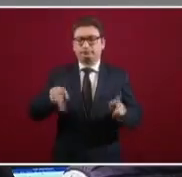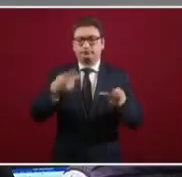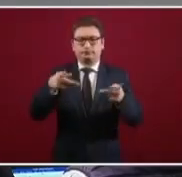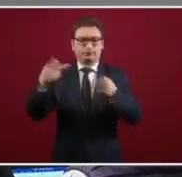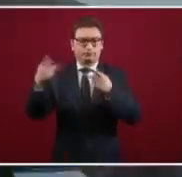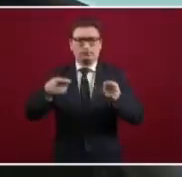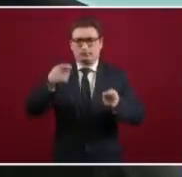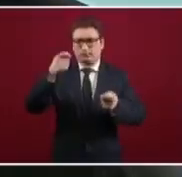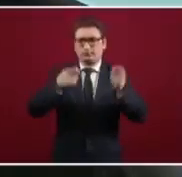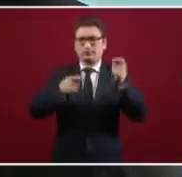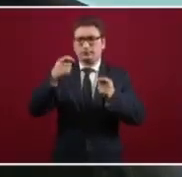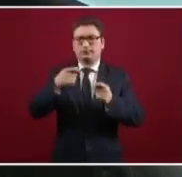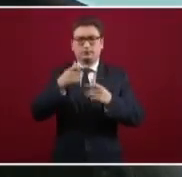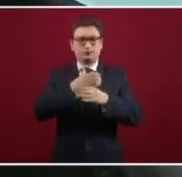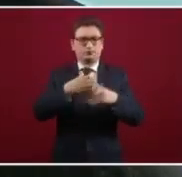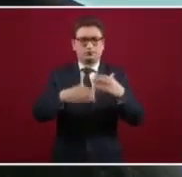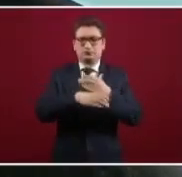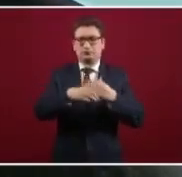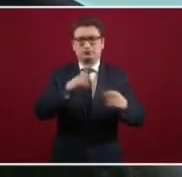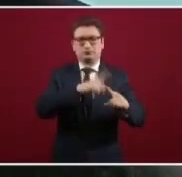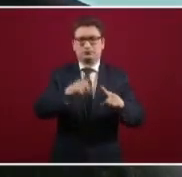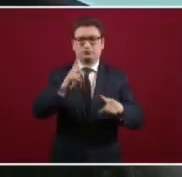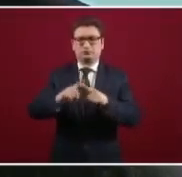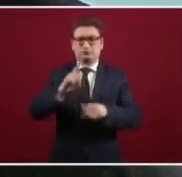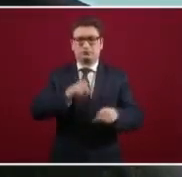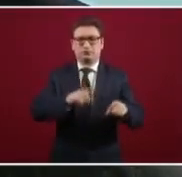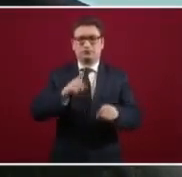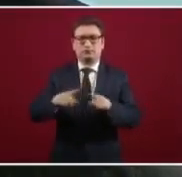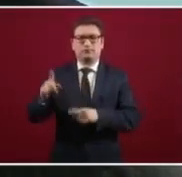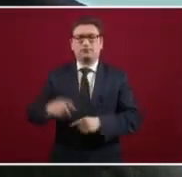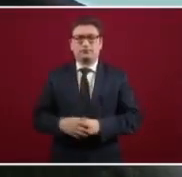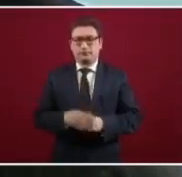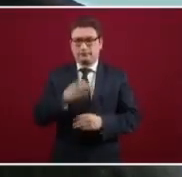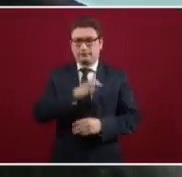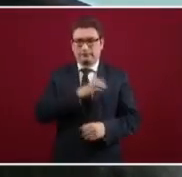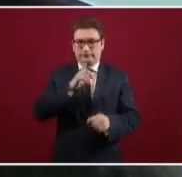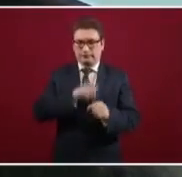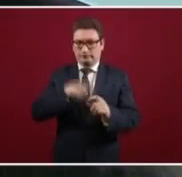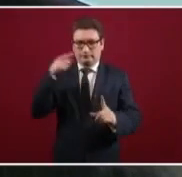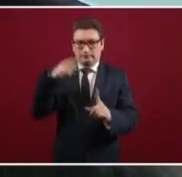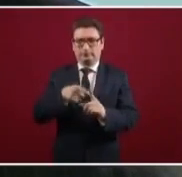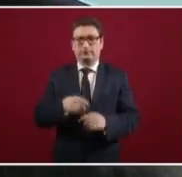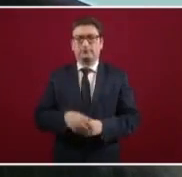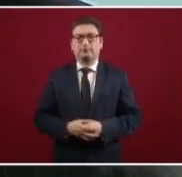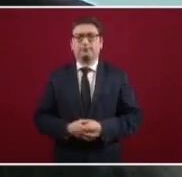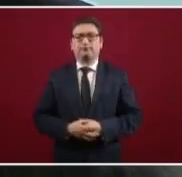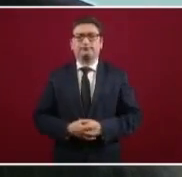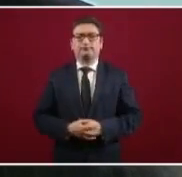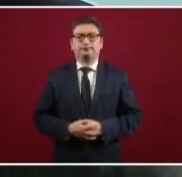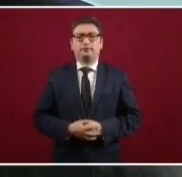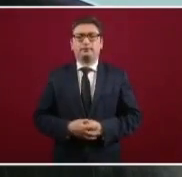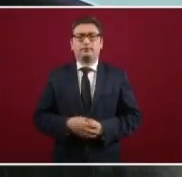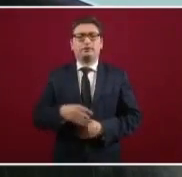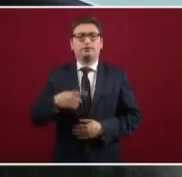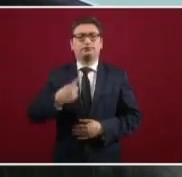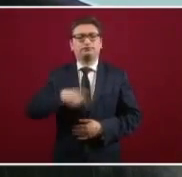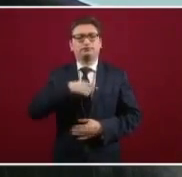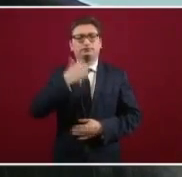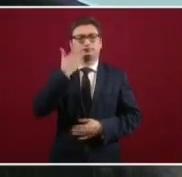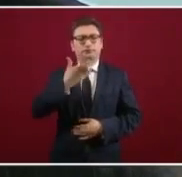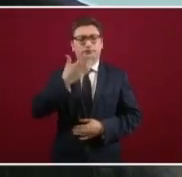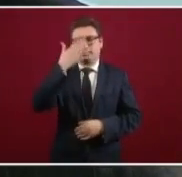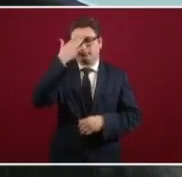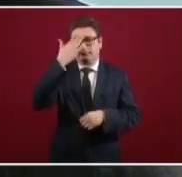con bienes bastante diversos es una subasta especial queremos conmemorar como